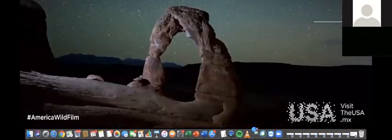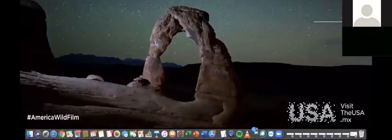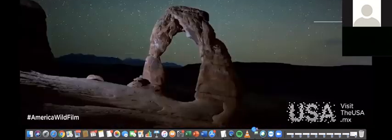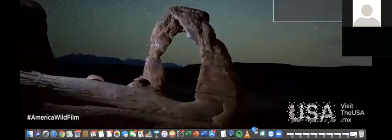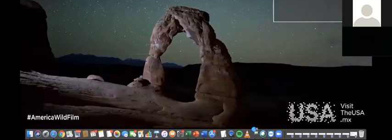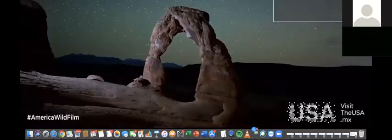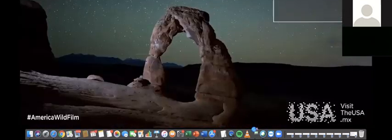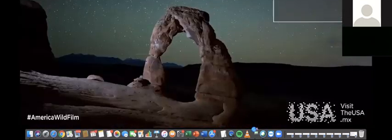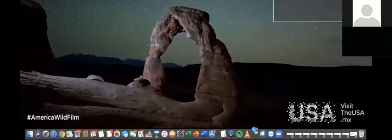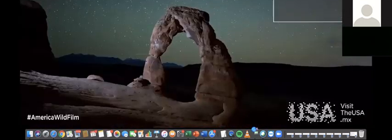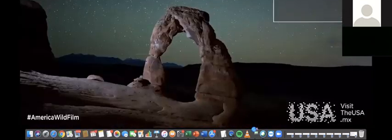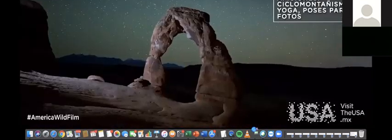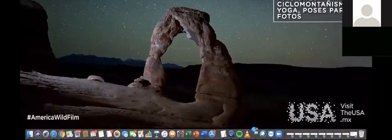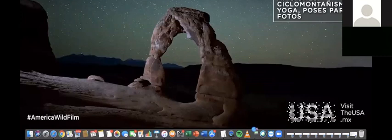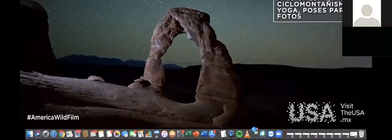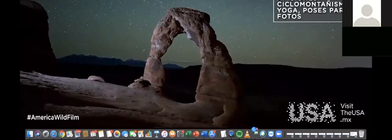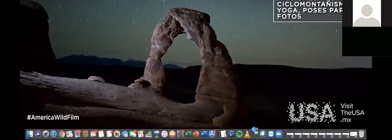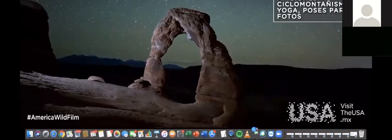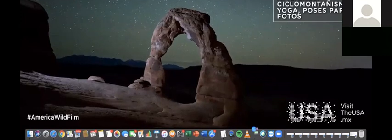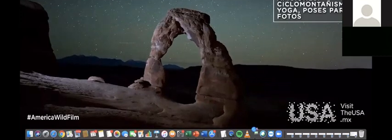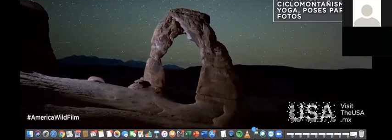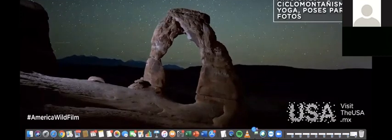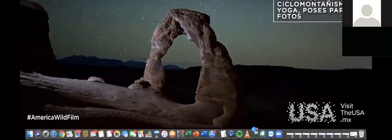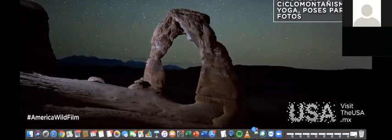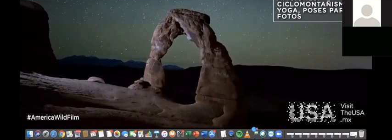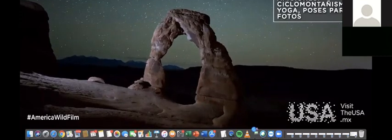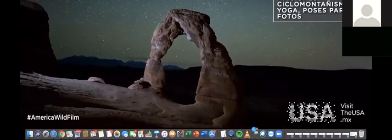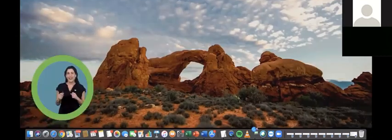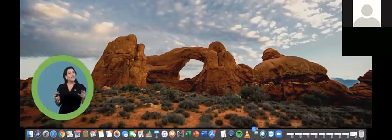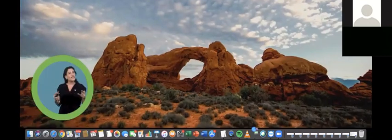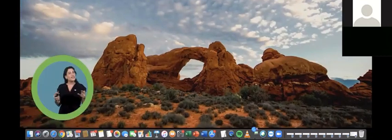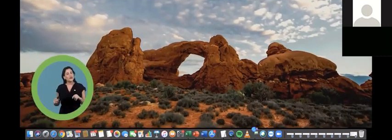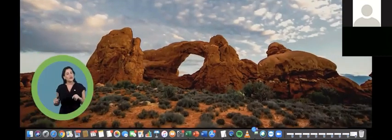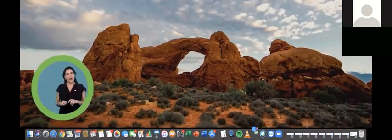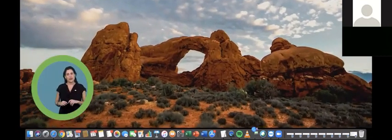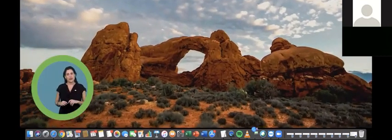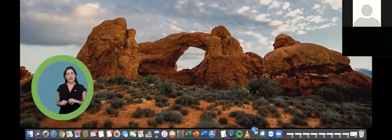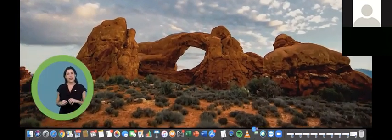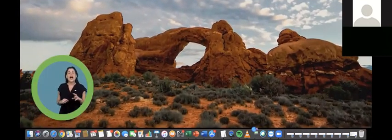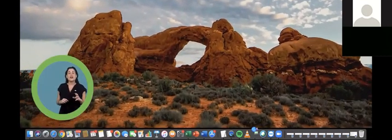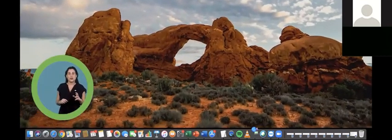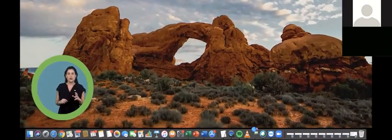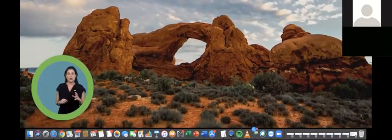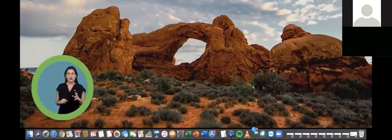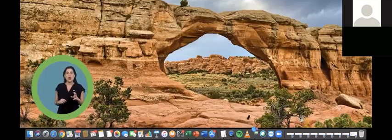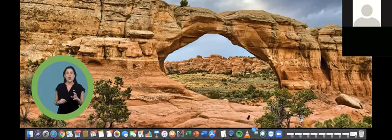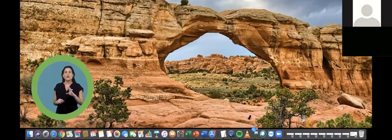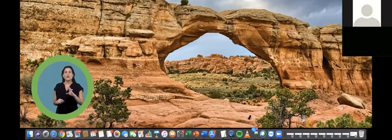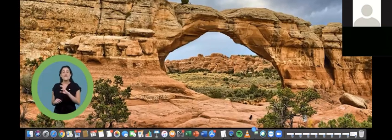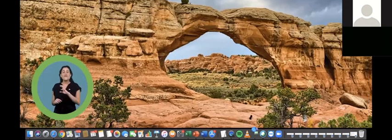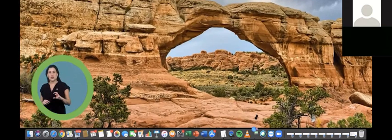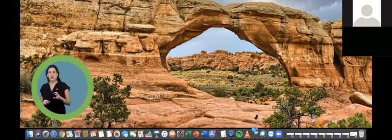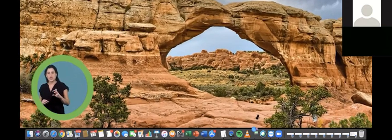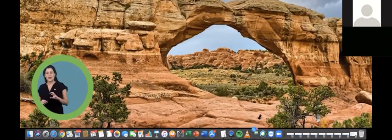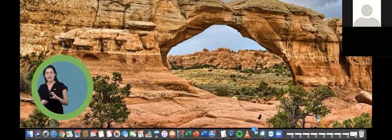desértico y los colores que vamos a ver son rojos y naranjas. ¿Qué tiene de maravilloso este parque? Los arcos. Son formaciones rocosas que a través